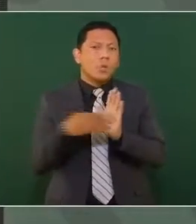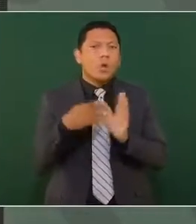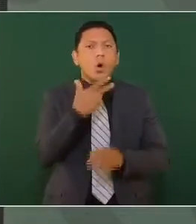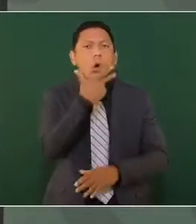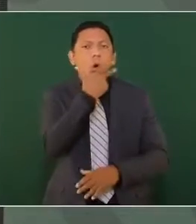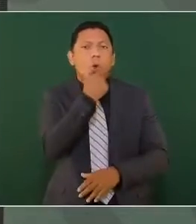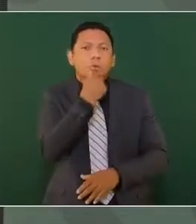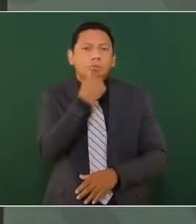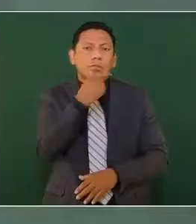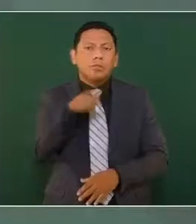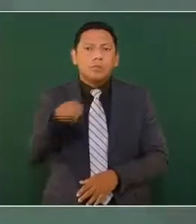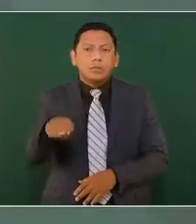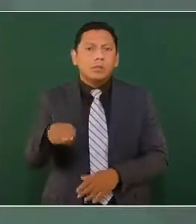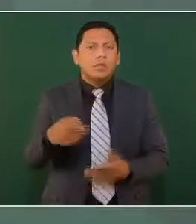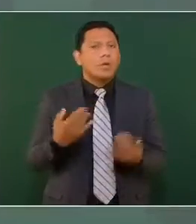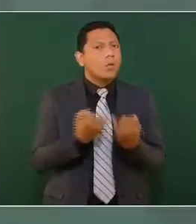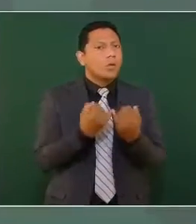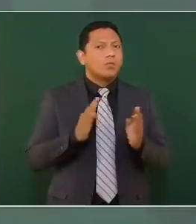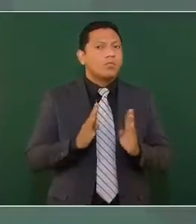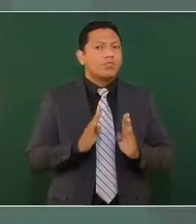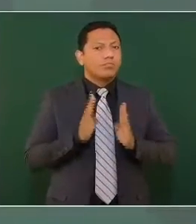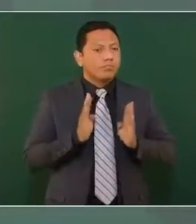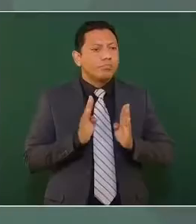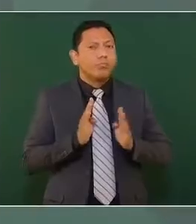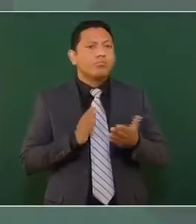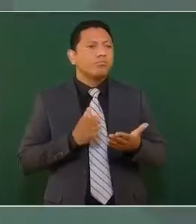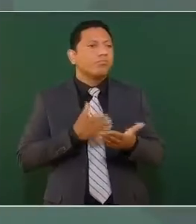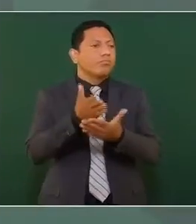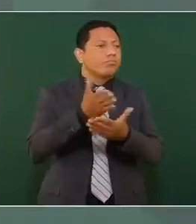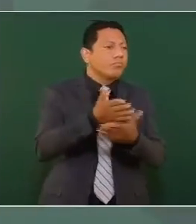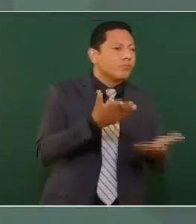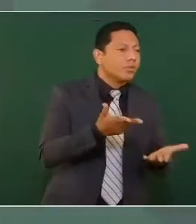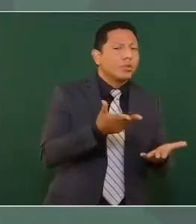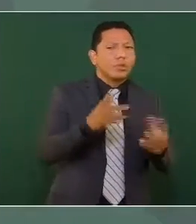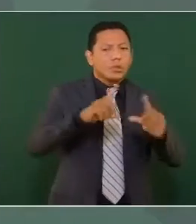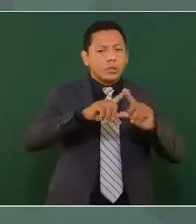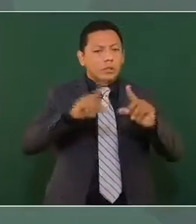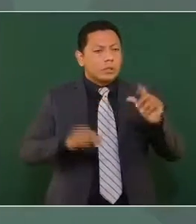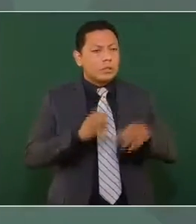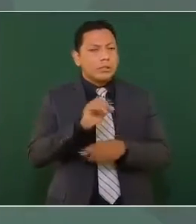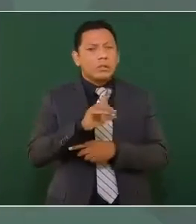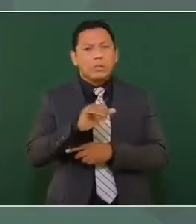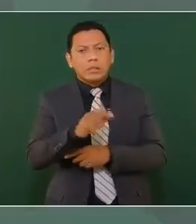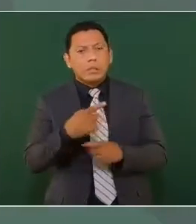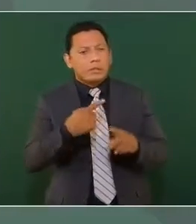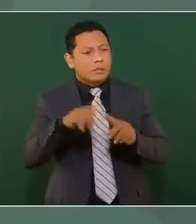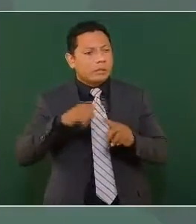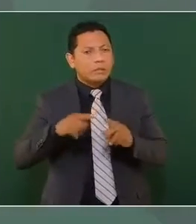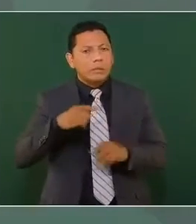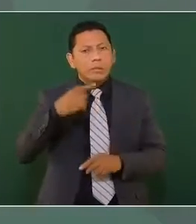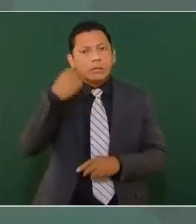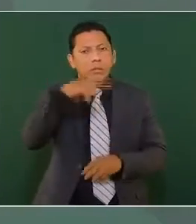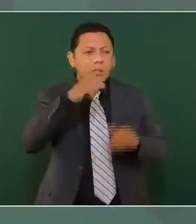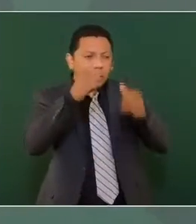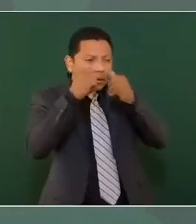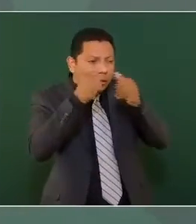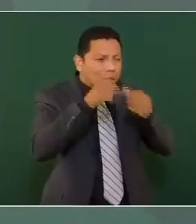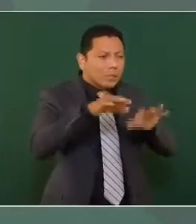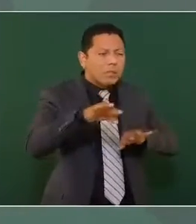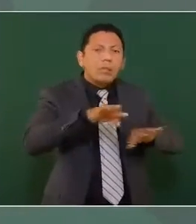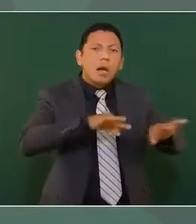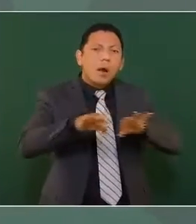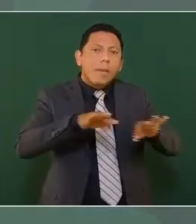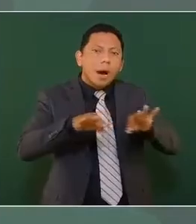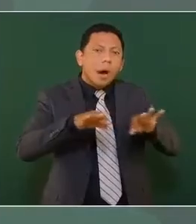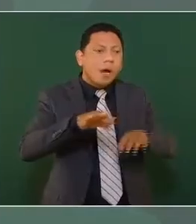de ejército, de armada, de Guardia Nacional, trabajando con también